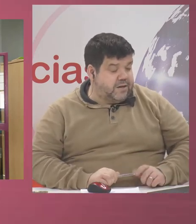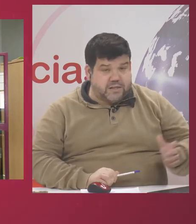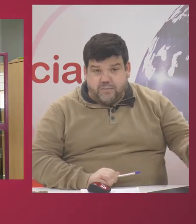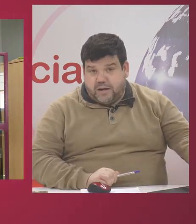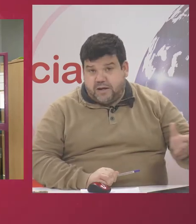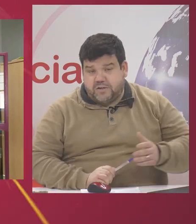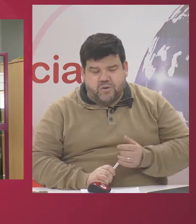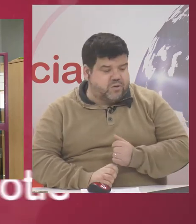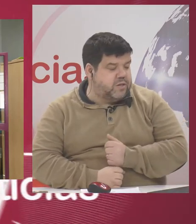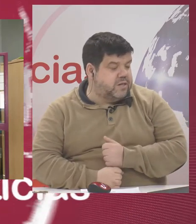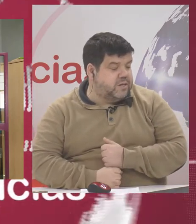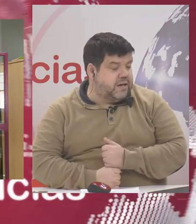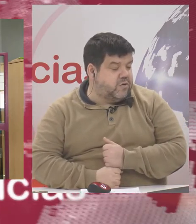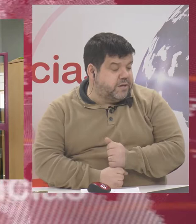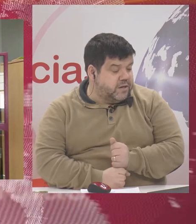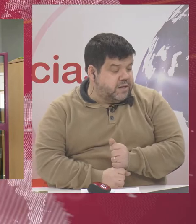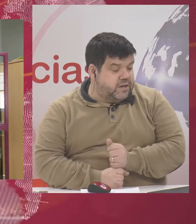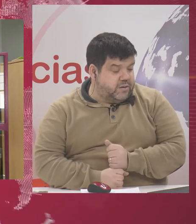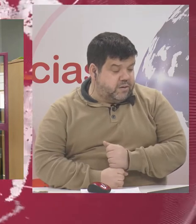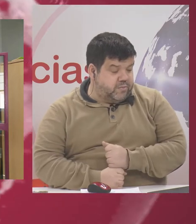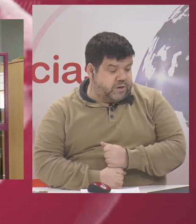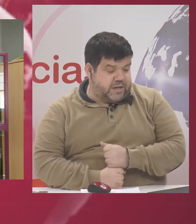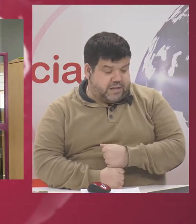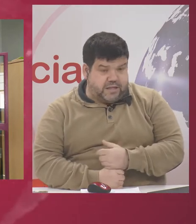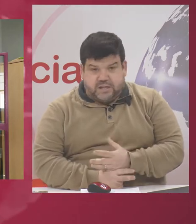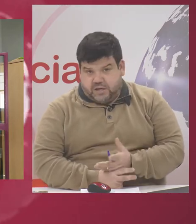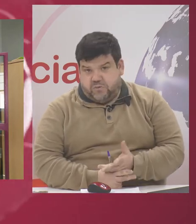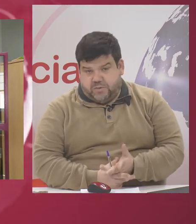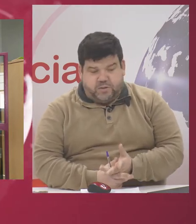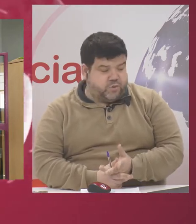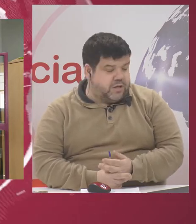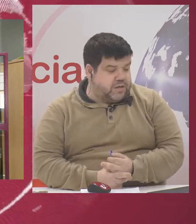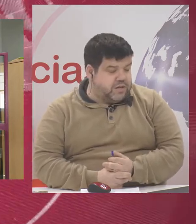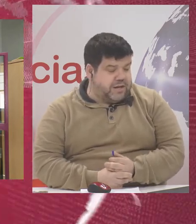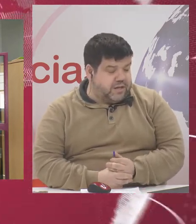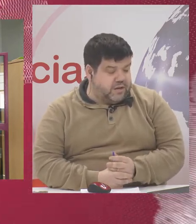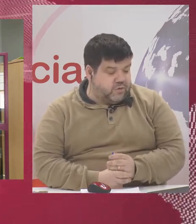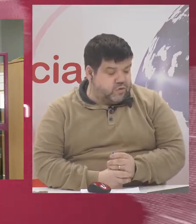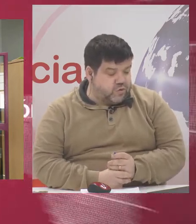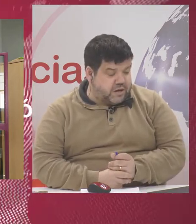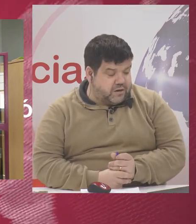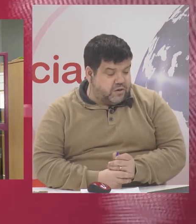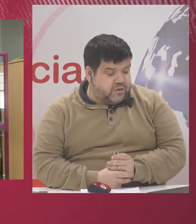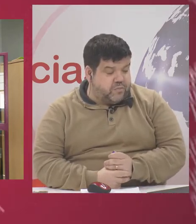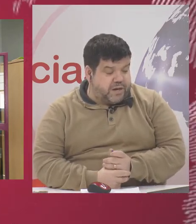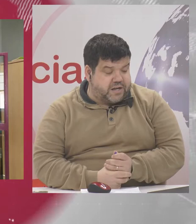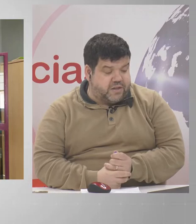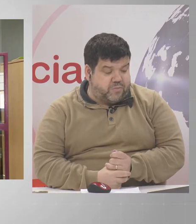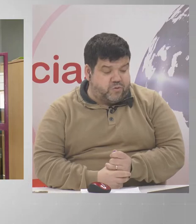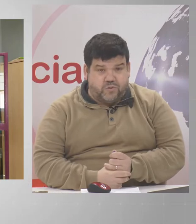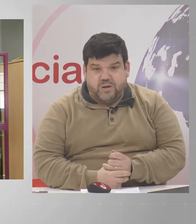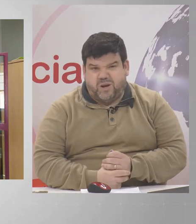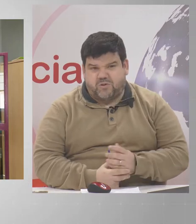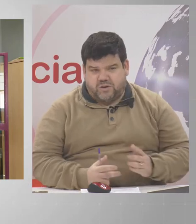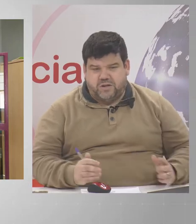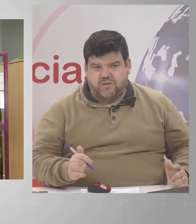la iniciativa, la situación de la joven, pues que Natalia tiene ya un nivel importante que le hace incluso contar con marcas de